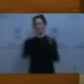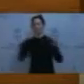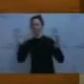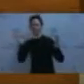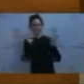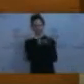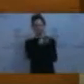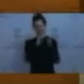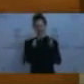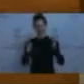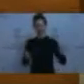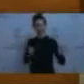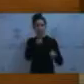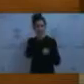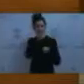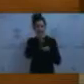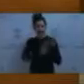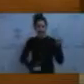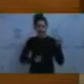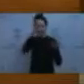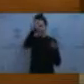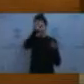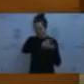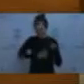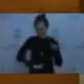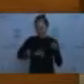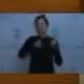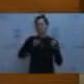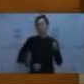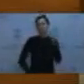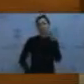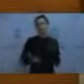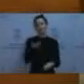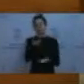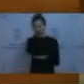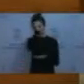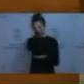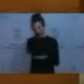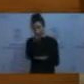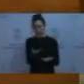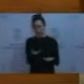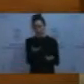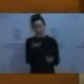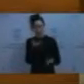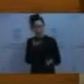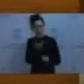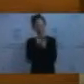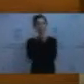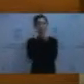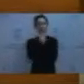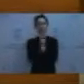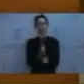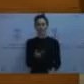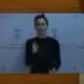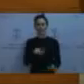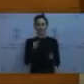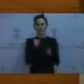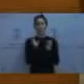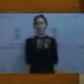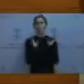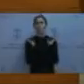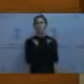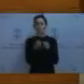en declaraciones, en opiniones, en juicios de valor, donde recriminaban a todos los grupos parlamentarios,